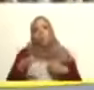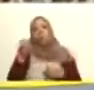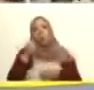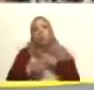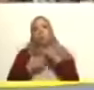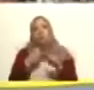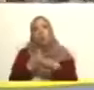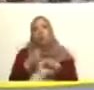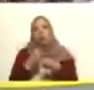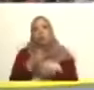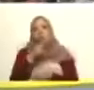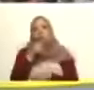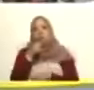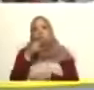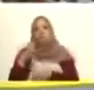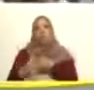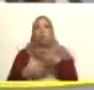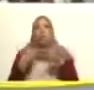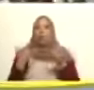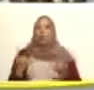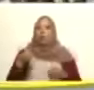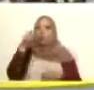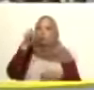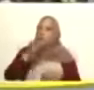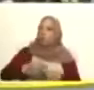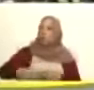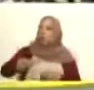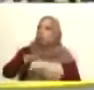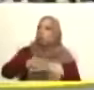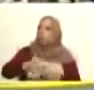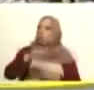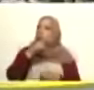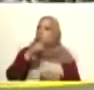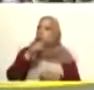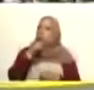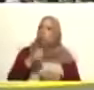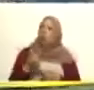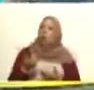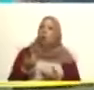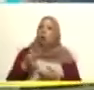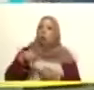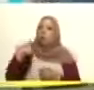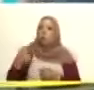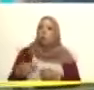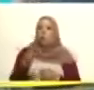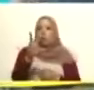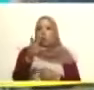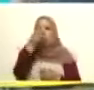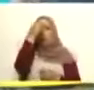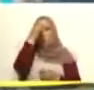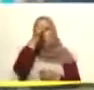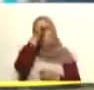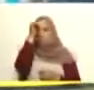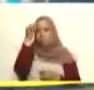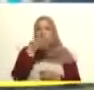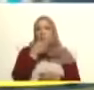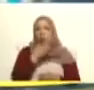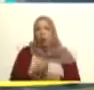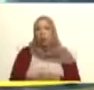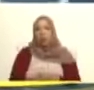la ExxonMobil, la revolcará el pueblo de Venezuela el próximo domingo 3 de diciembre. Y